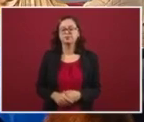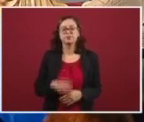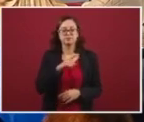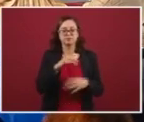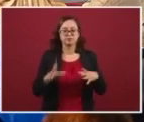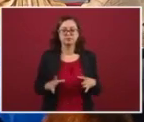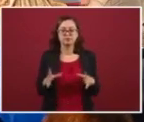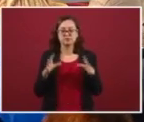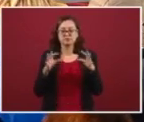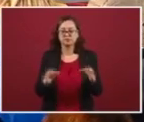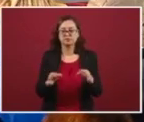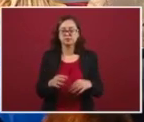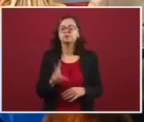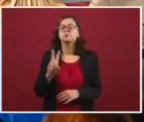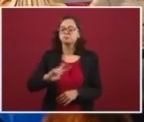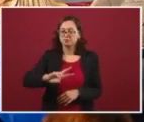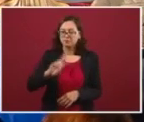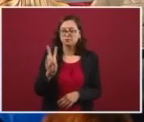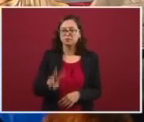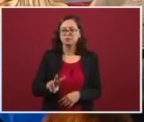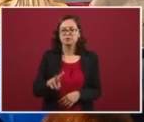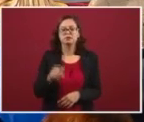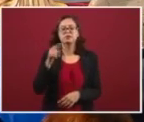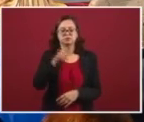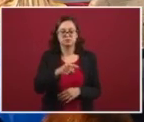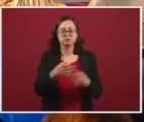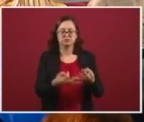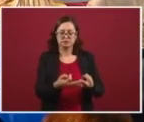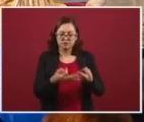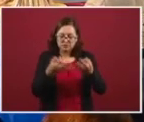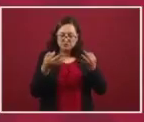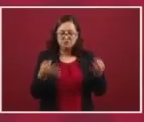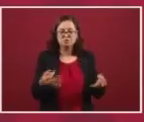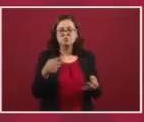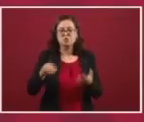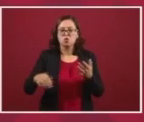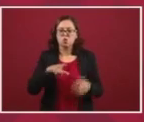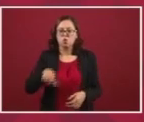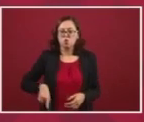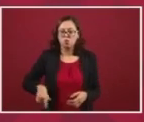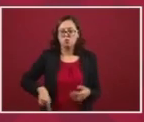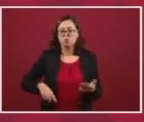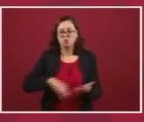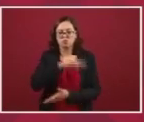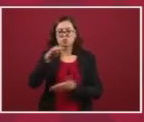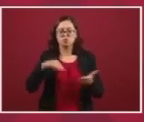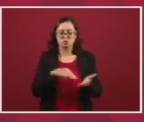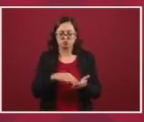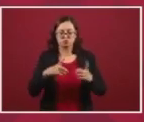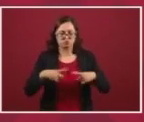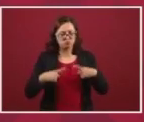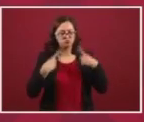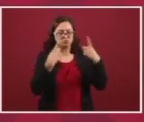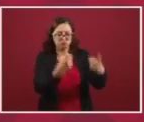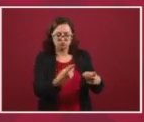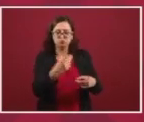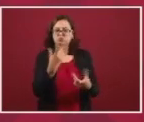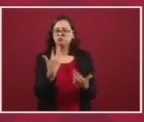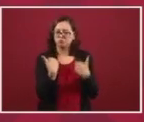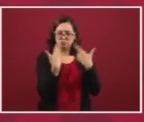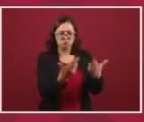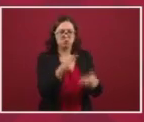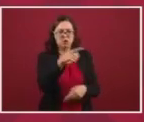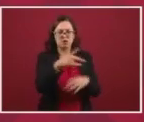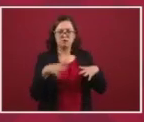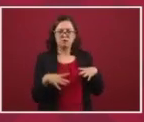fundación, sí, efectivamente, ese predio se donó al gobierno municipal, el gobierno municipal lo dona a la fundación y